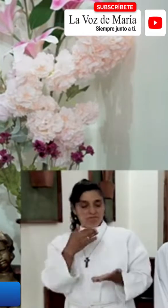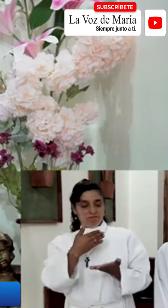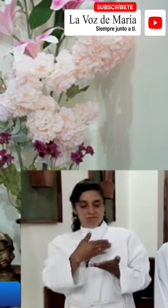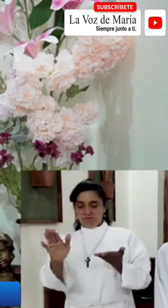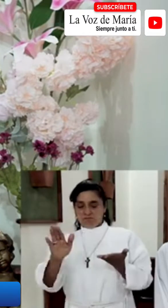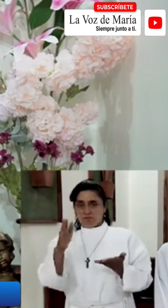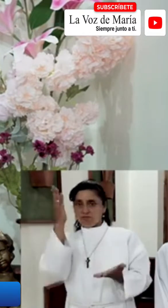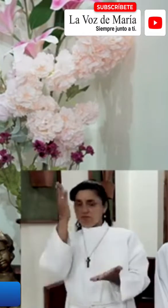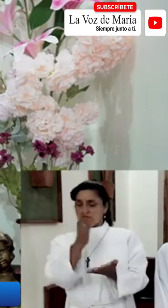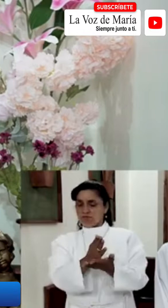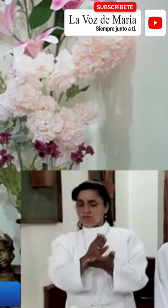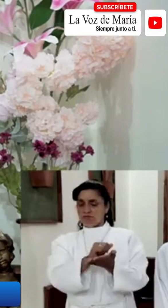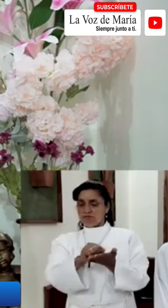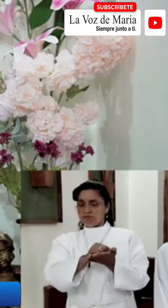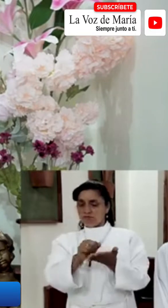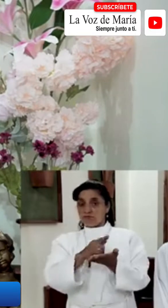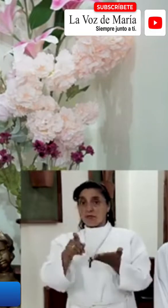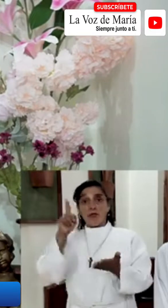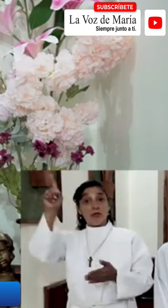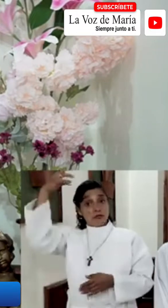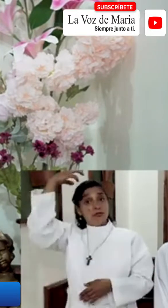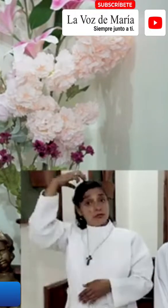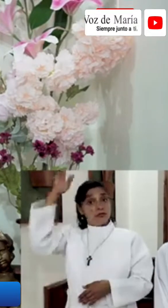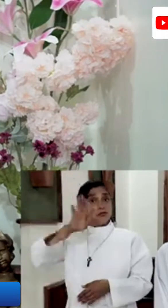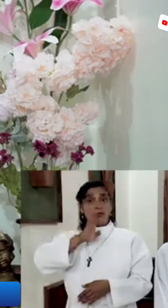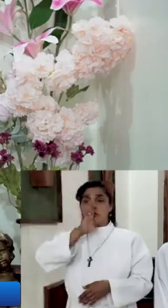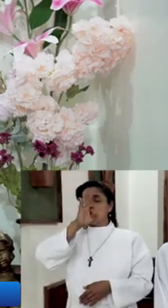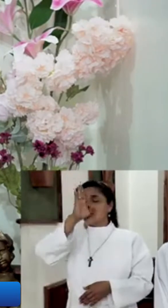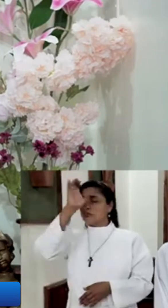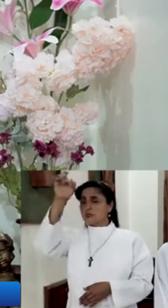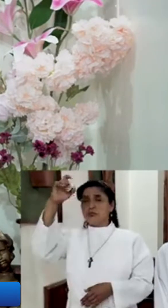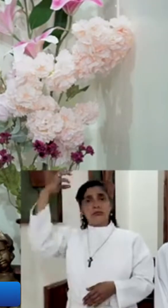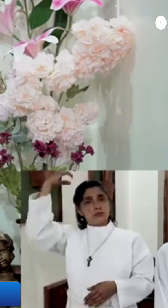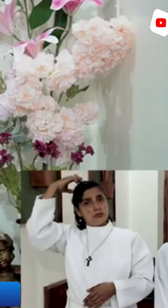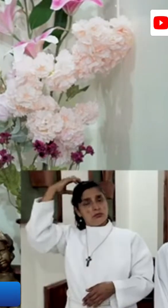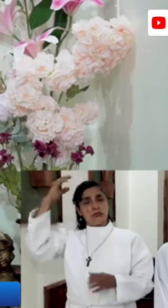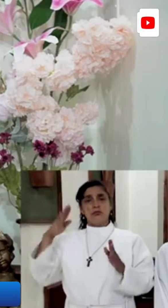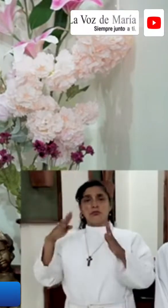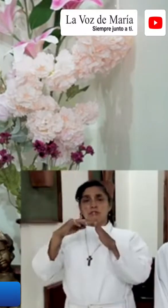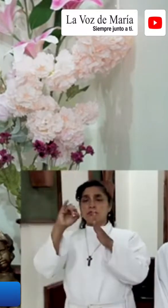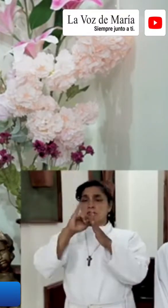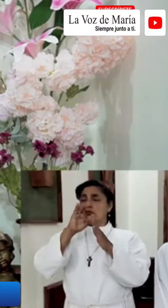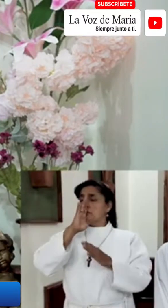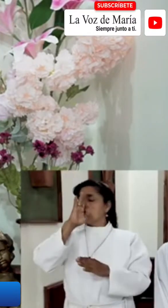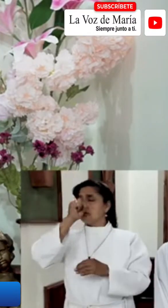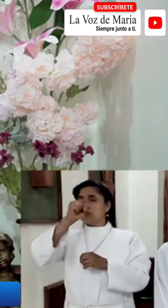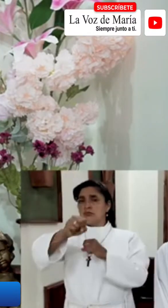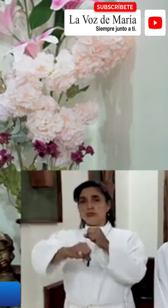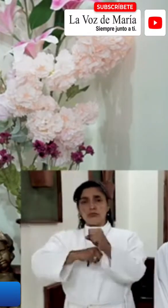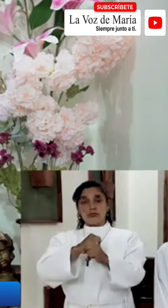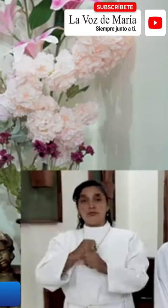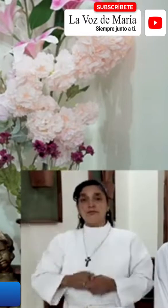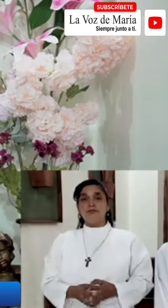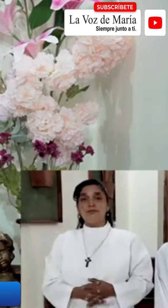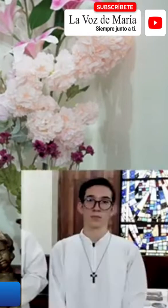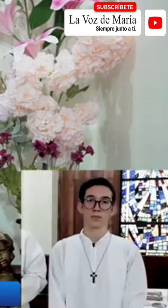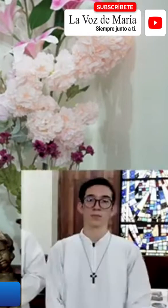Señor eternamente, reina tu Dios, oh Sión, reina por siglos.